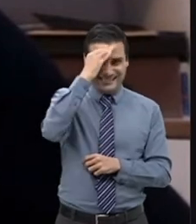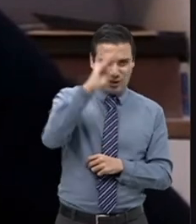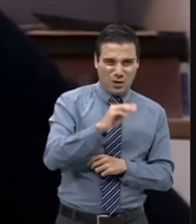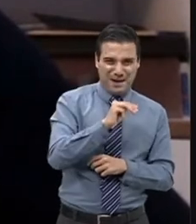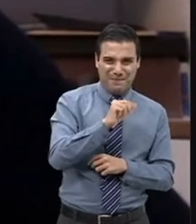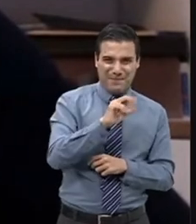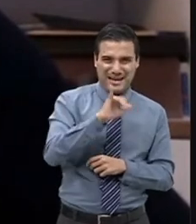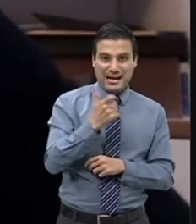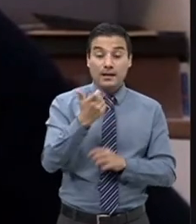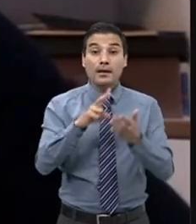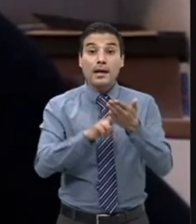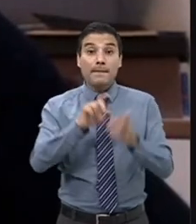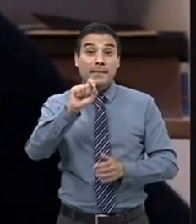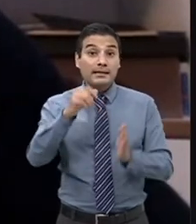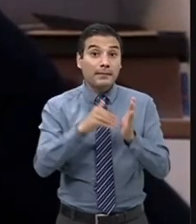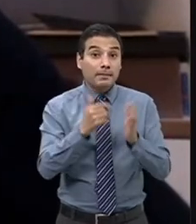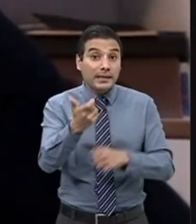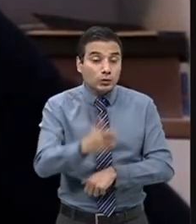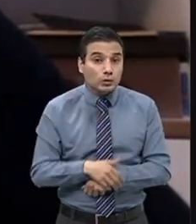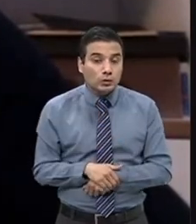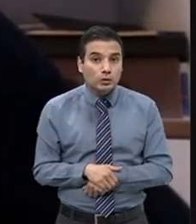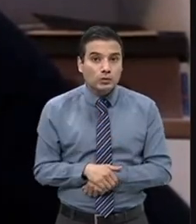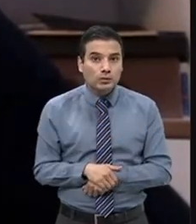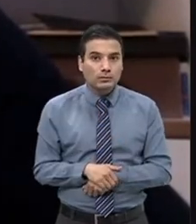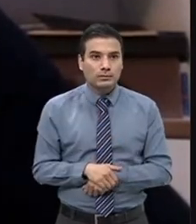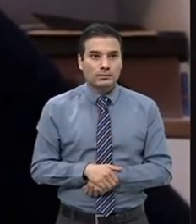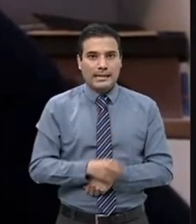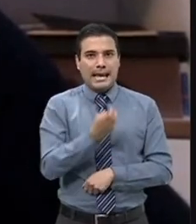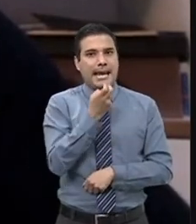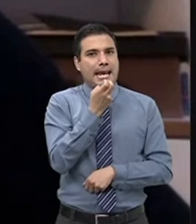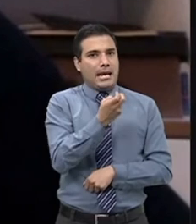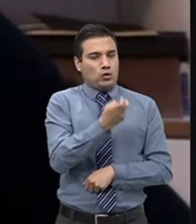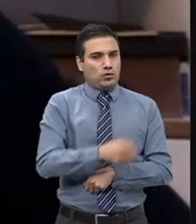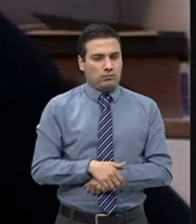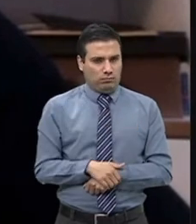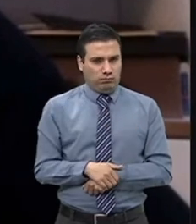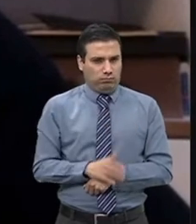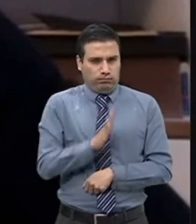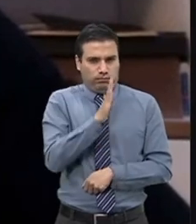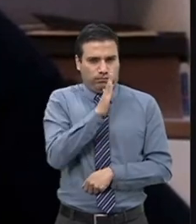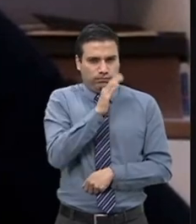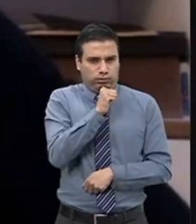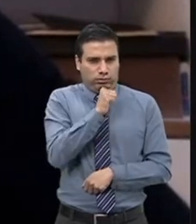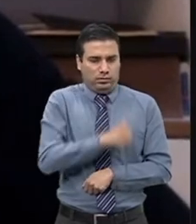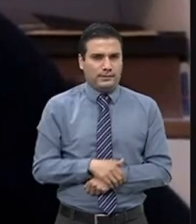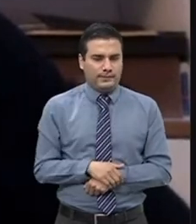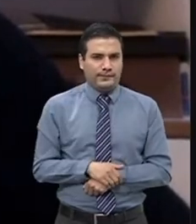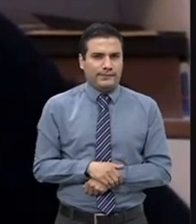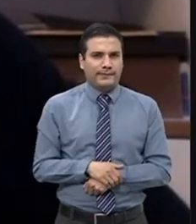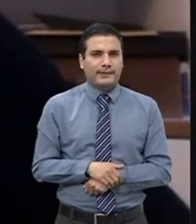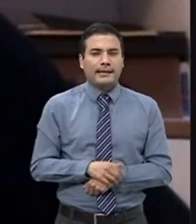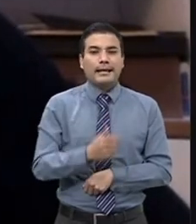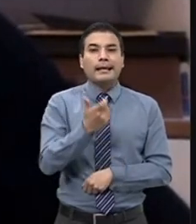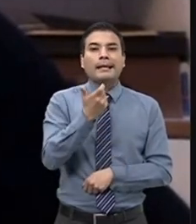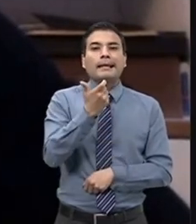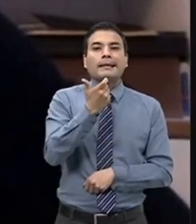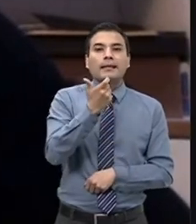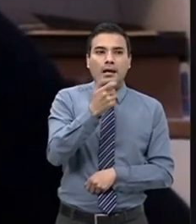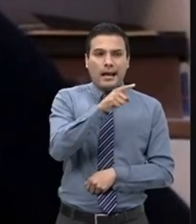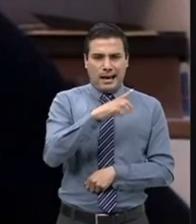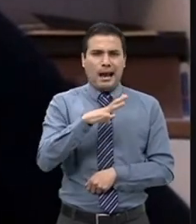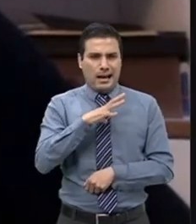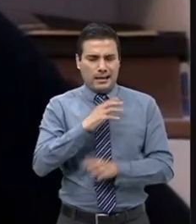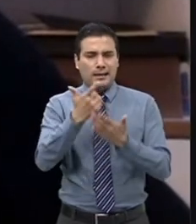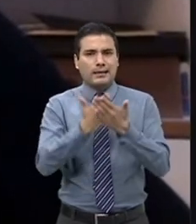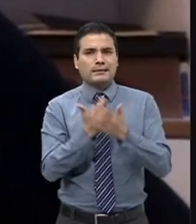están pasando en 20.000 que es el costo más bajo más bajo para sancionar